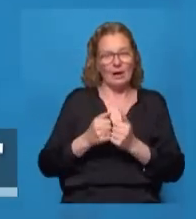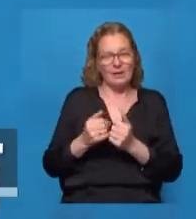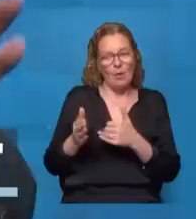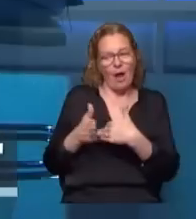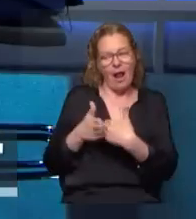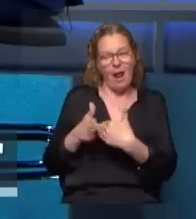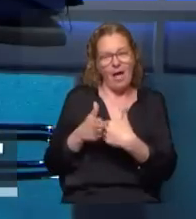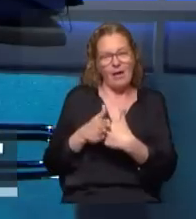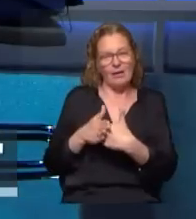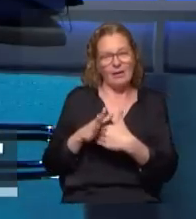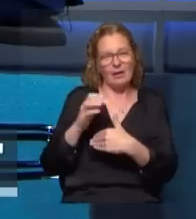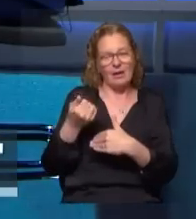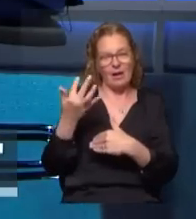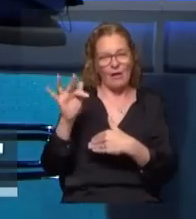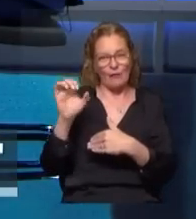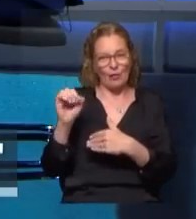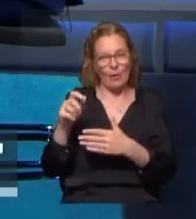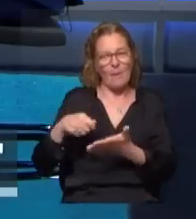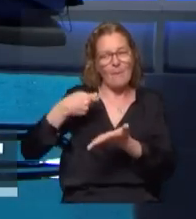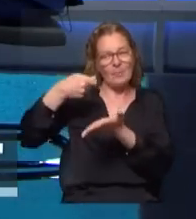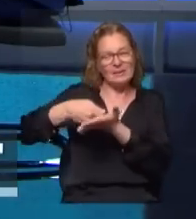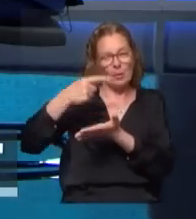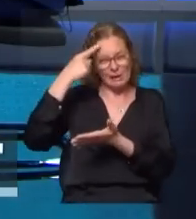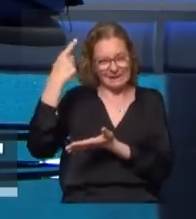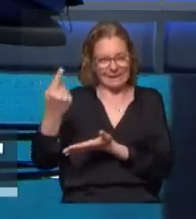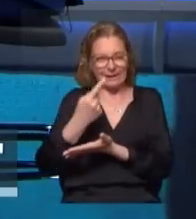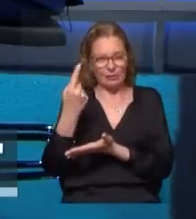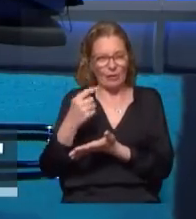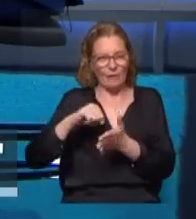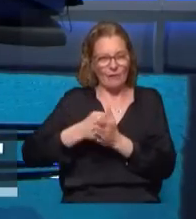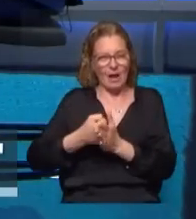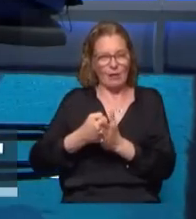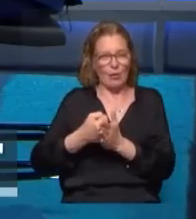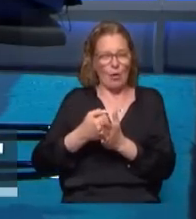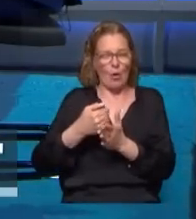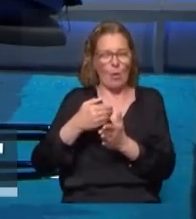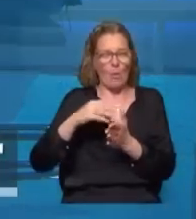colaterales organismos de crédito internacional este Banco Mundial